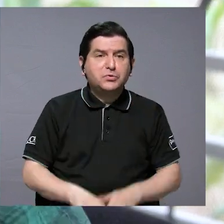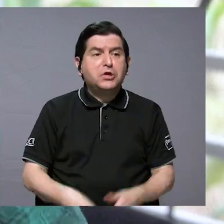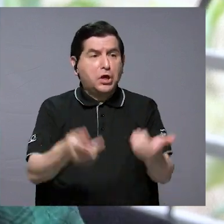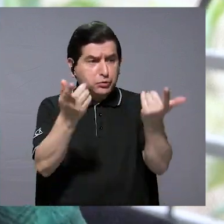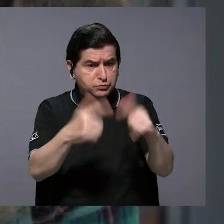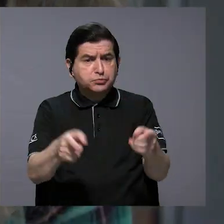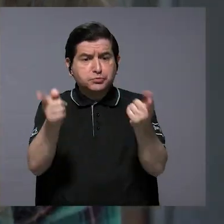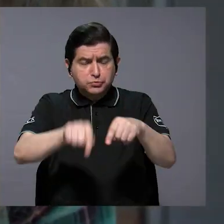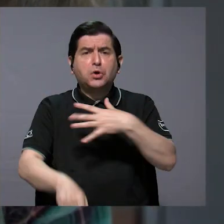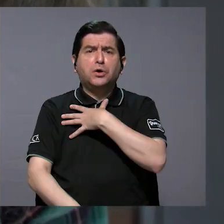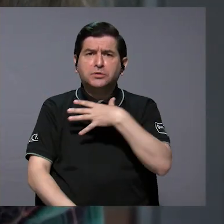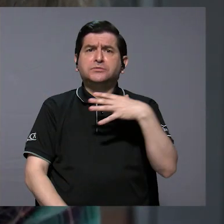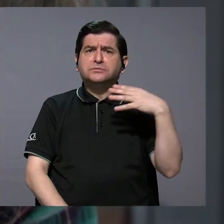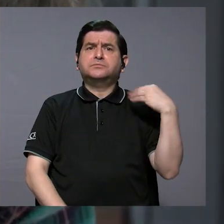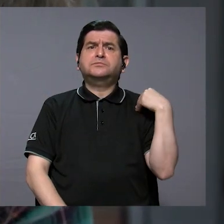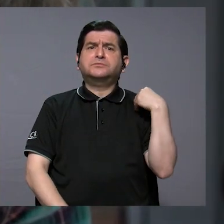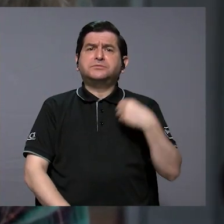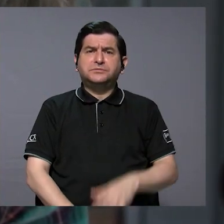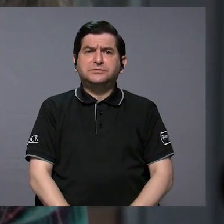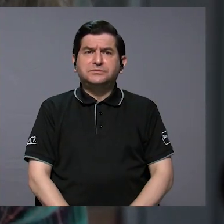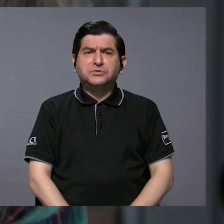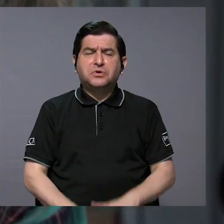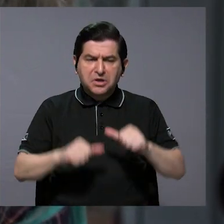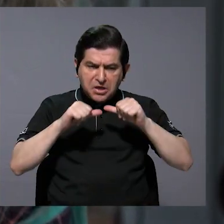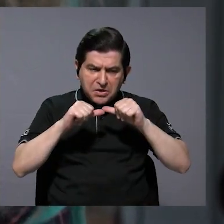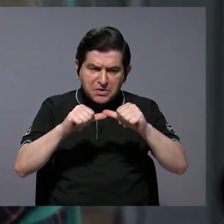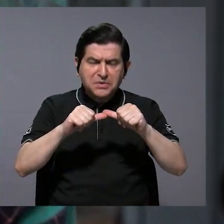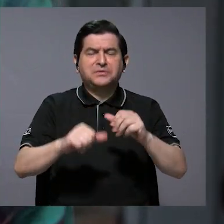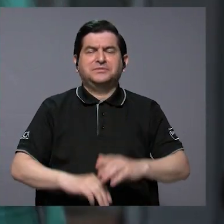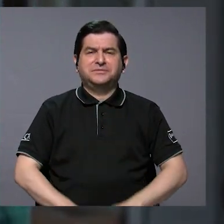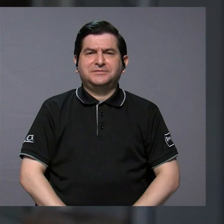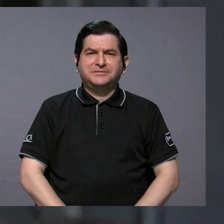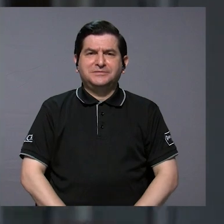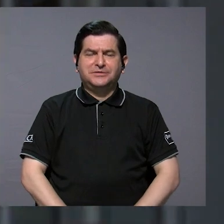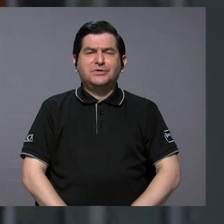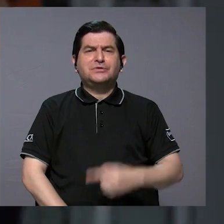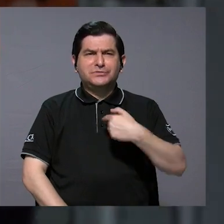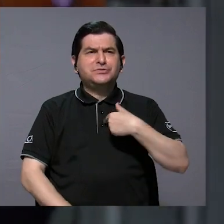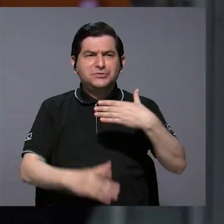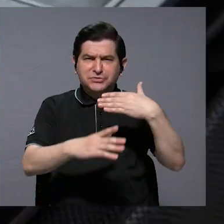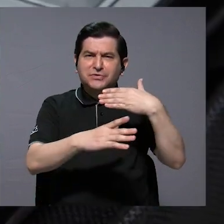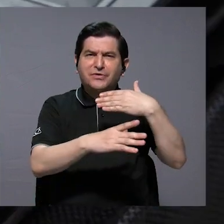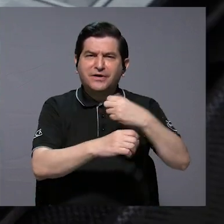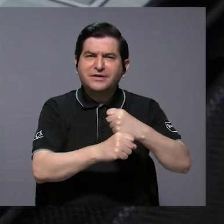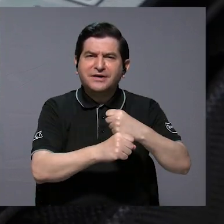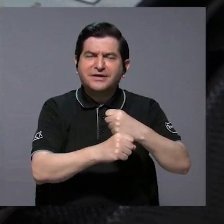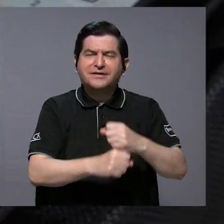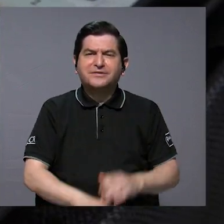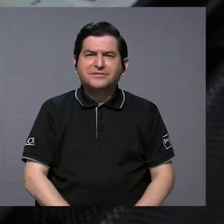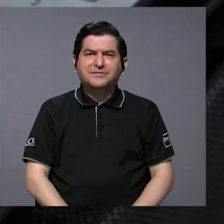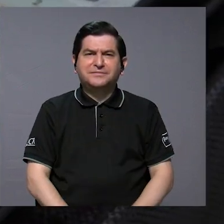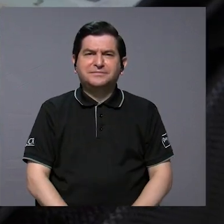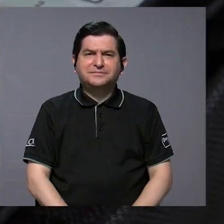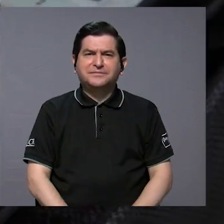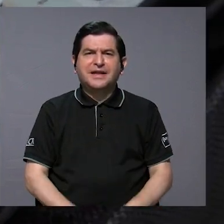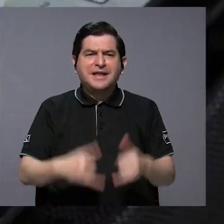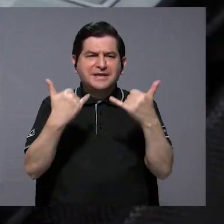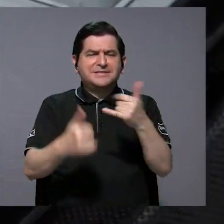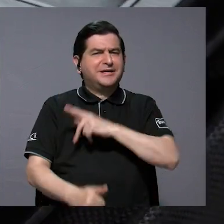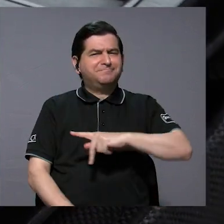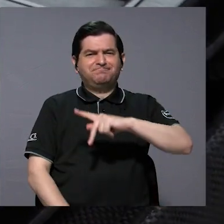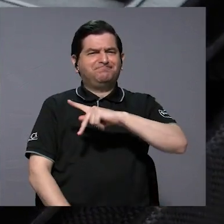chance se fue dando y me fue gustando, de ahí más o menos viene. La música que yo hago